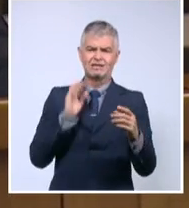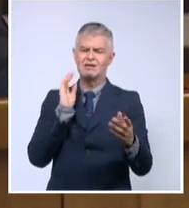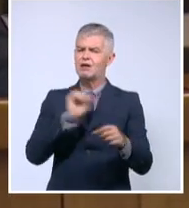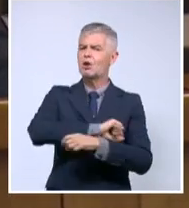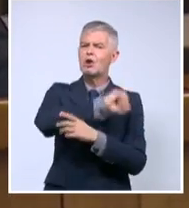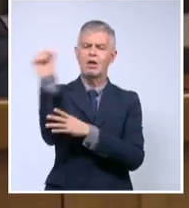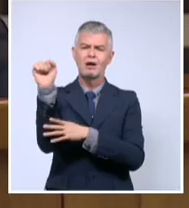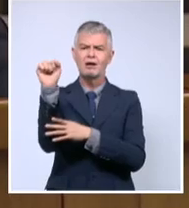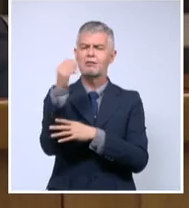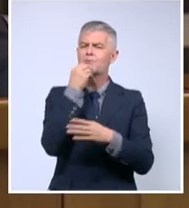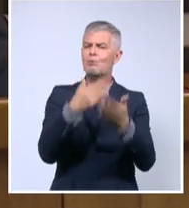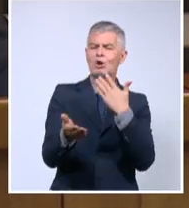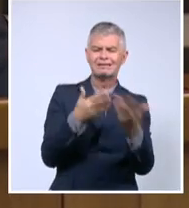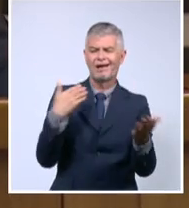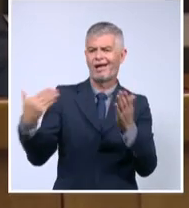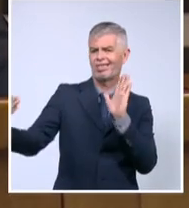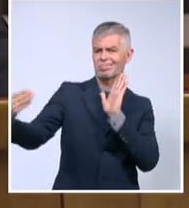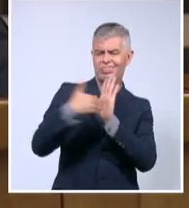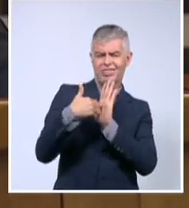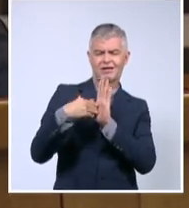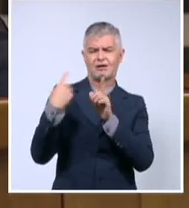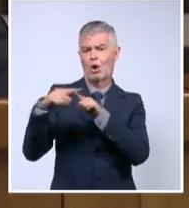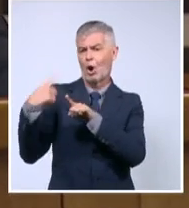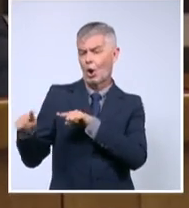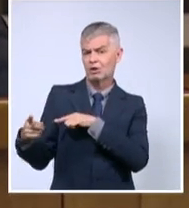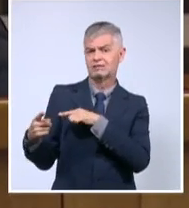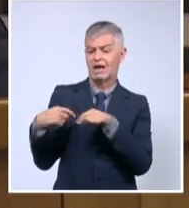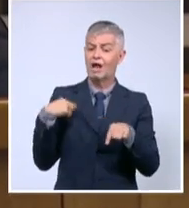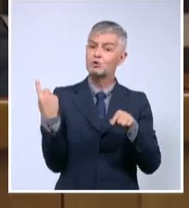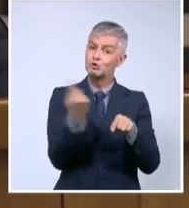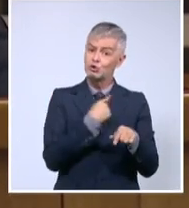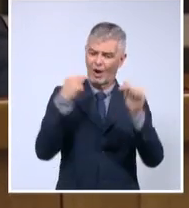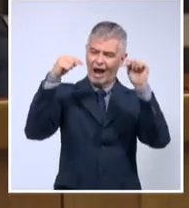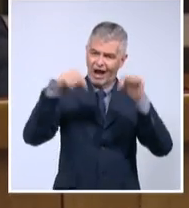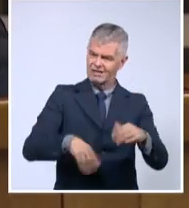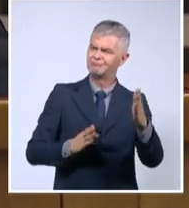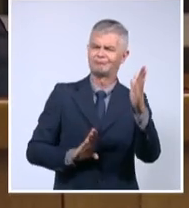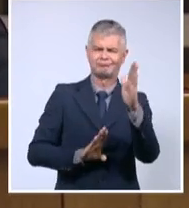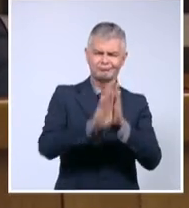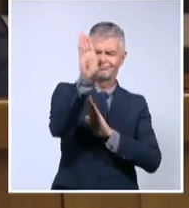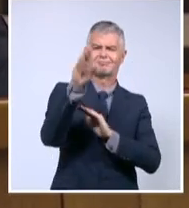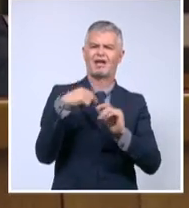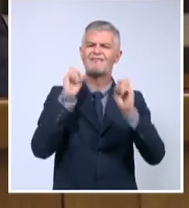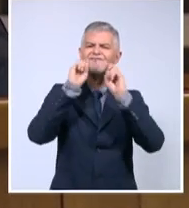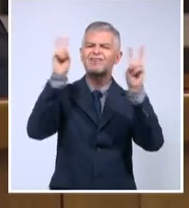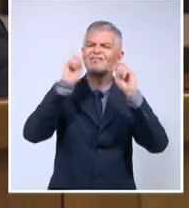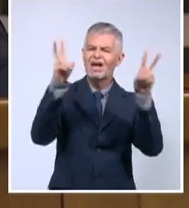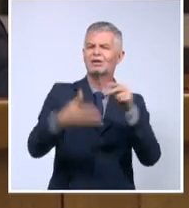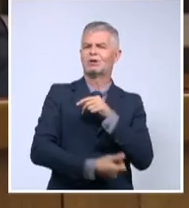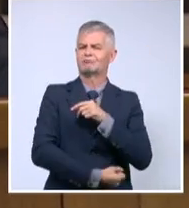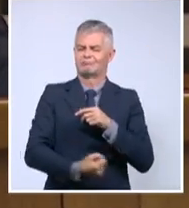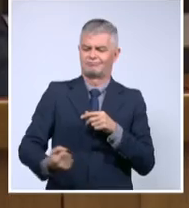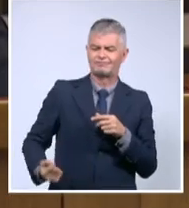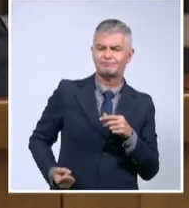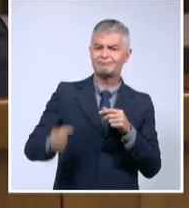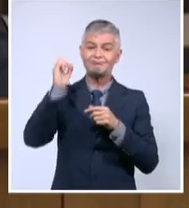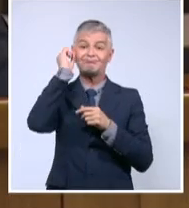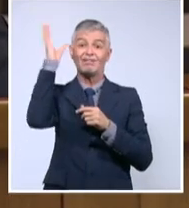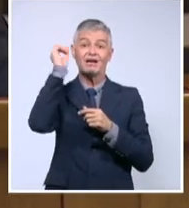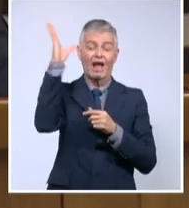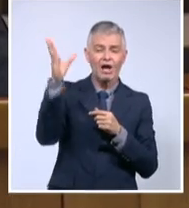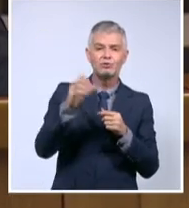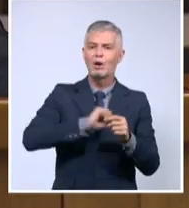los ataques más crueles y perversos. Y aquí seguimos, viviendo, resistiendo, creando